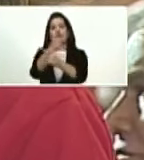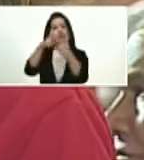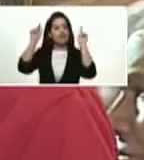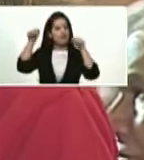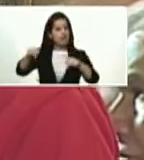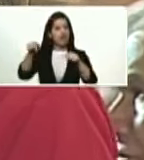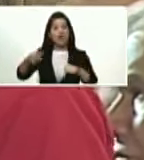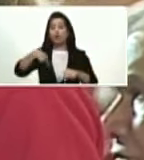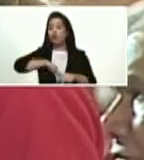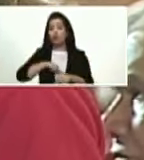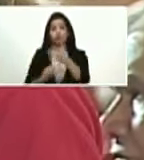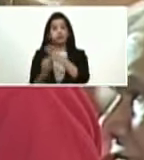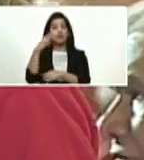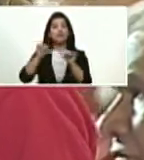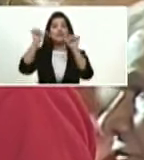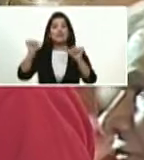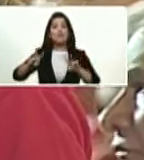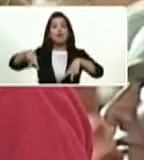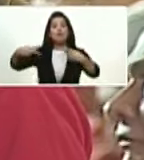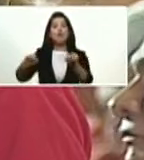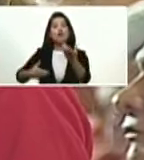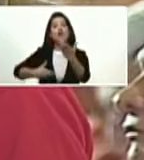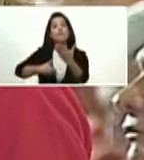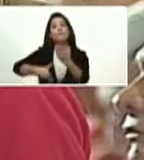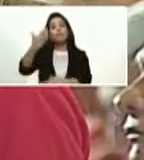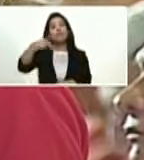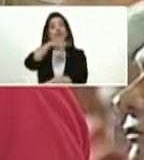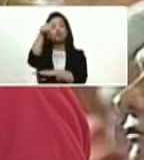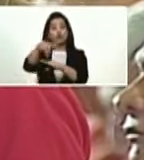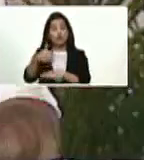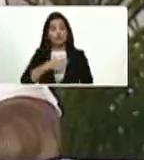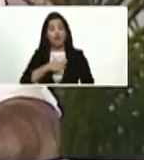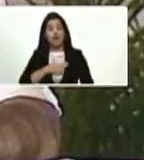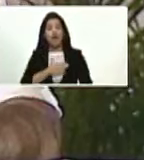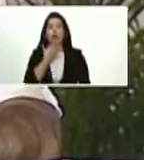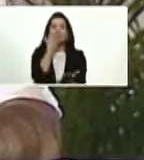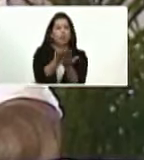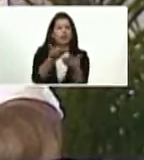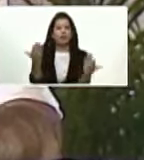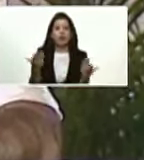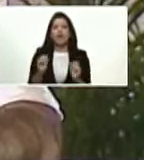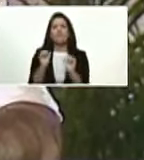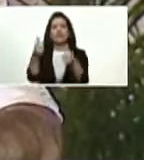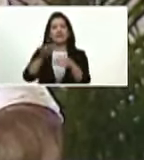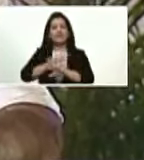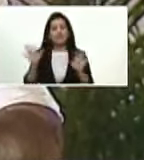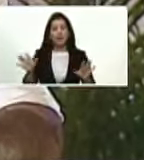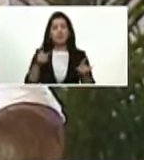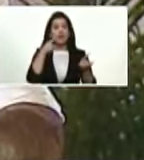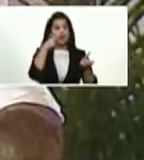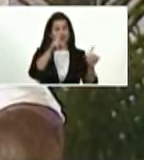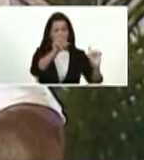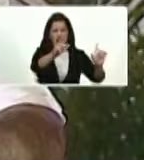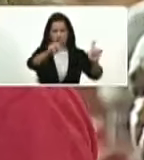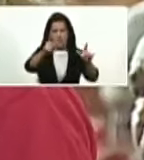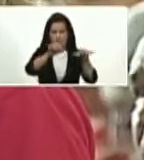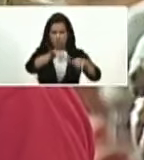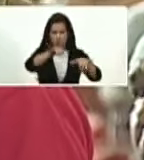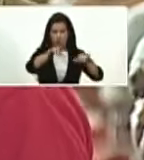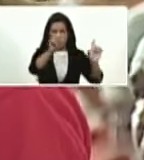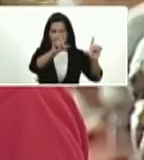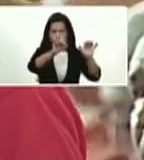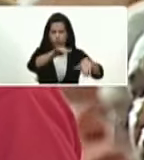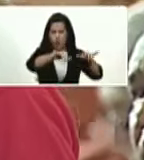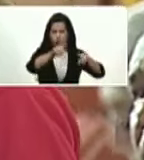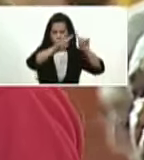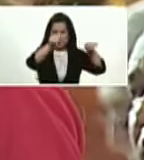requerimos, nuestra propuesta es comenzar un plan inmediato de implantación y de sustitución de todos estos sistemas privativos que se